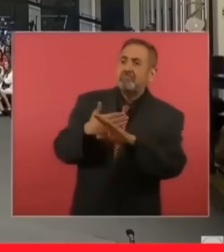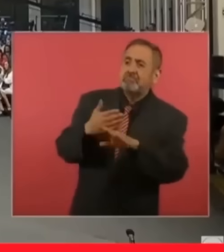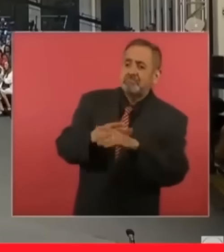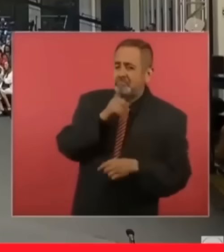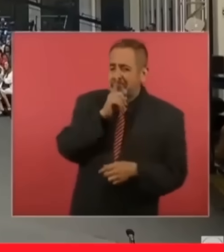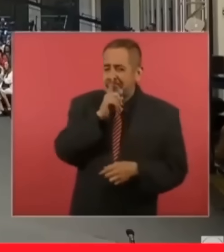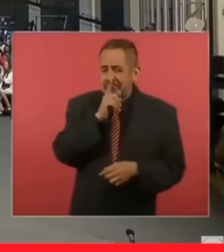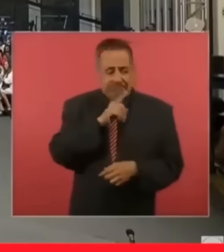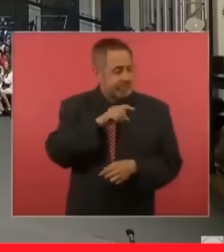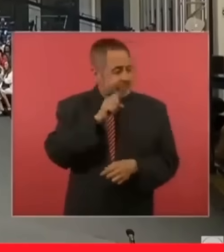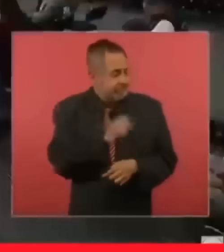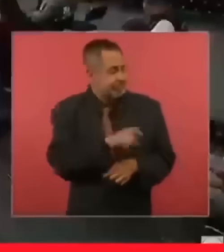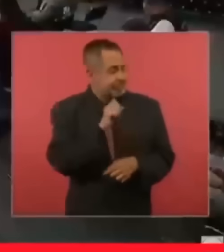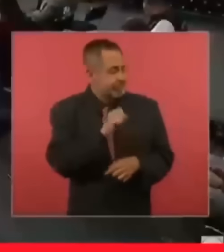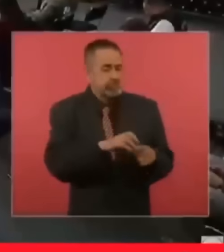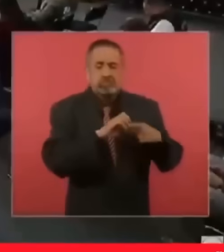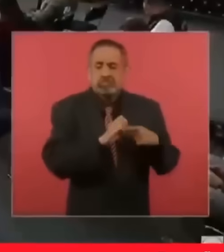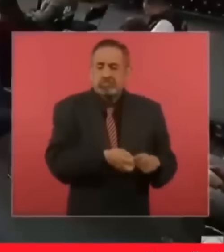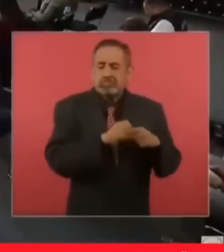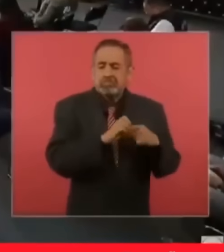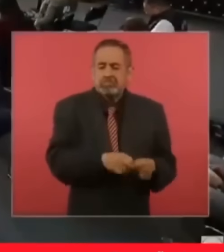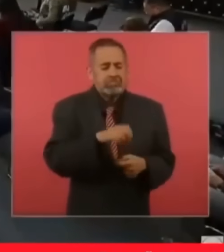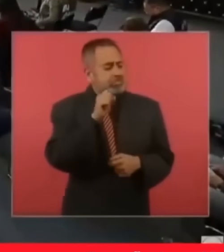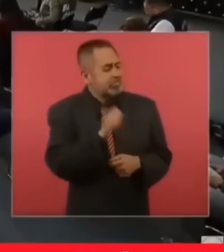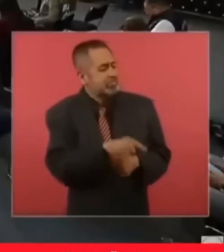porque se repiten y se repiten, ¿no?